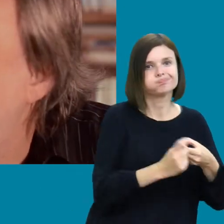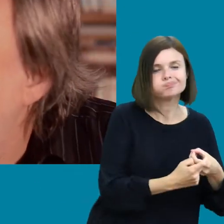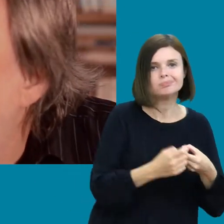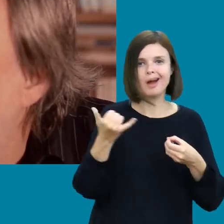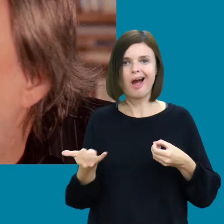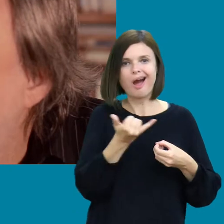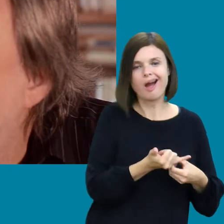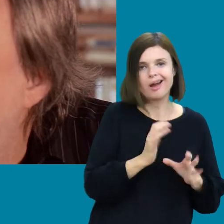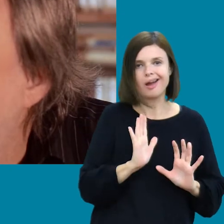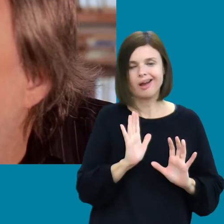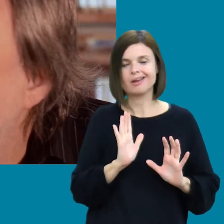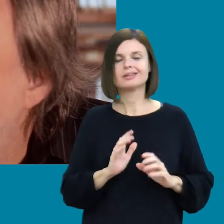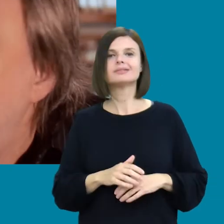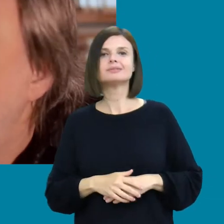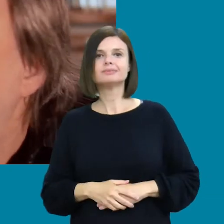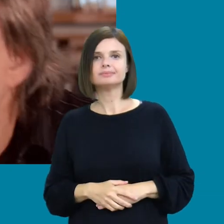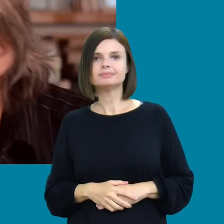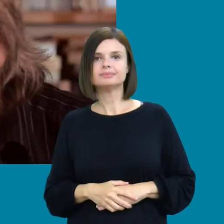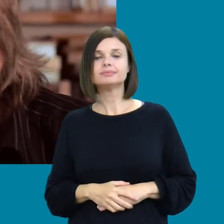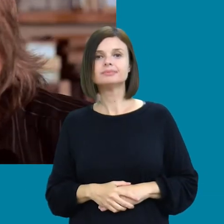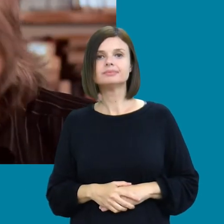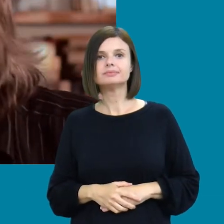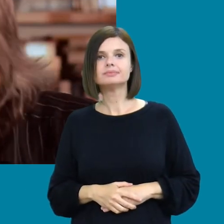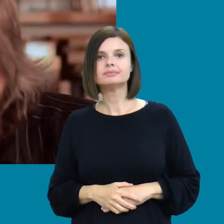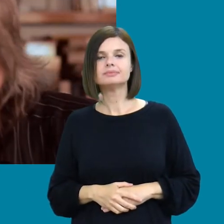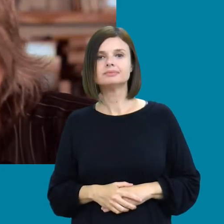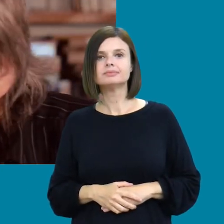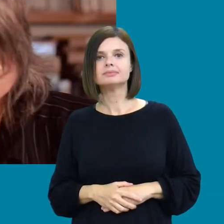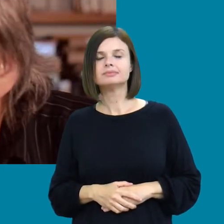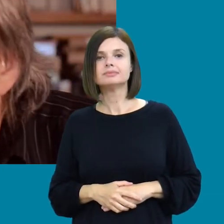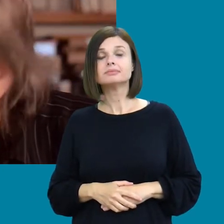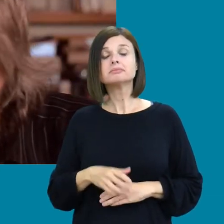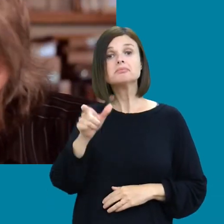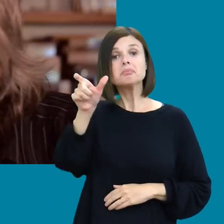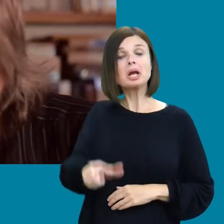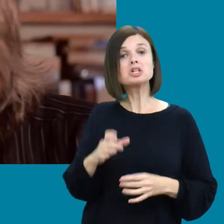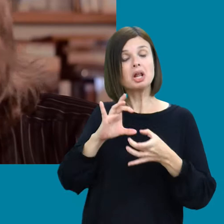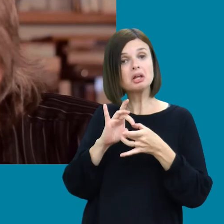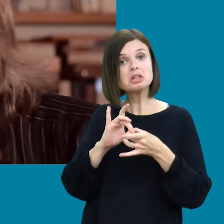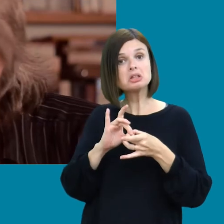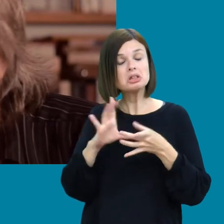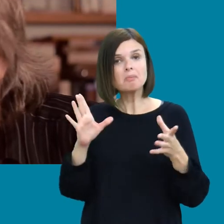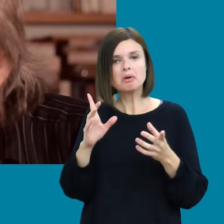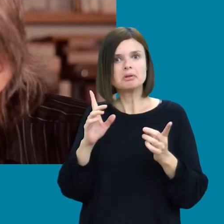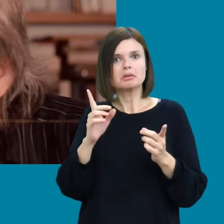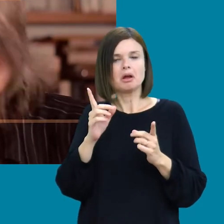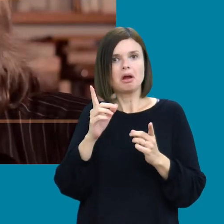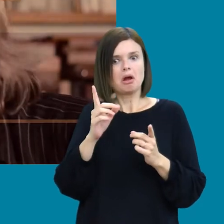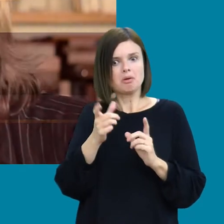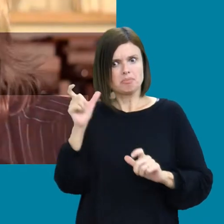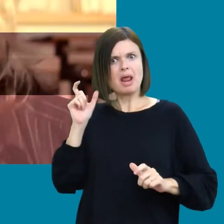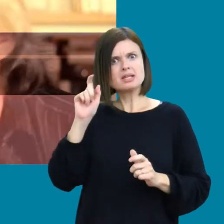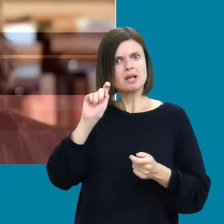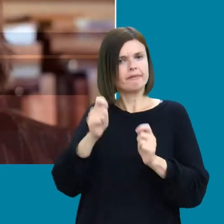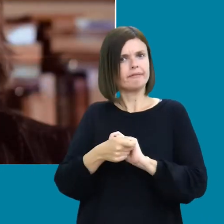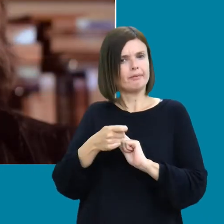alberga a muchos de los reformistas. Pero hay figuras independientes que serían impensables sin su experiencia